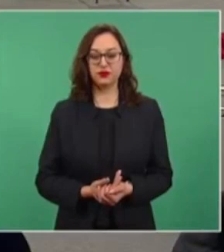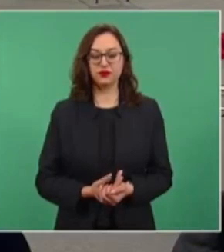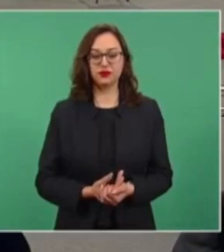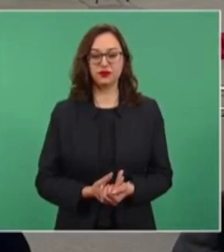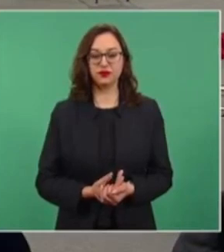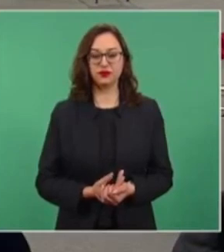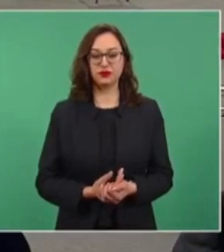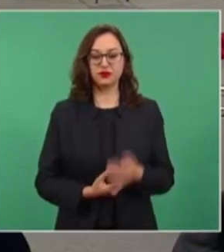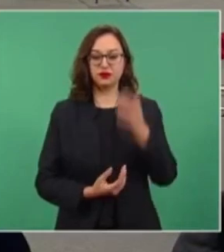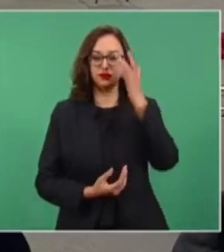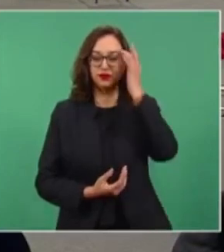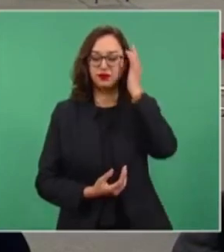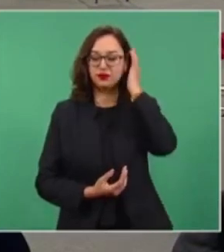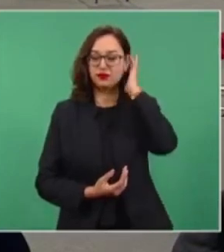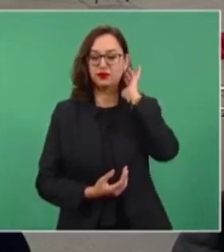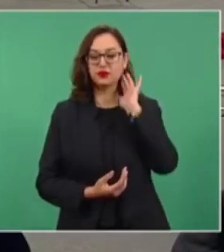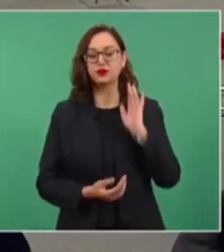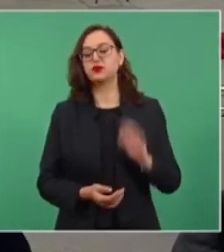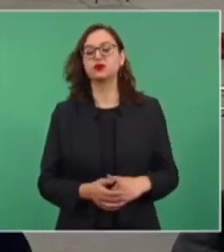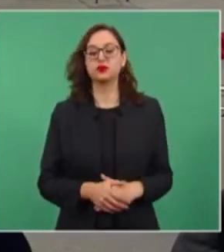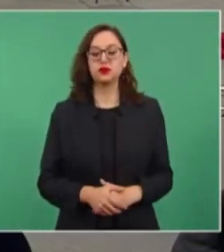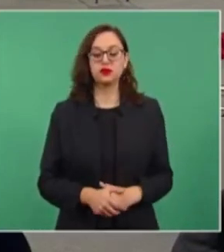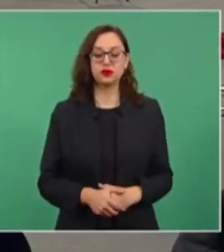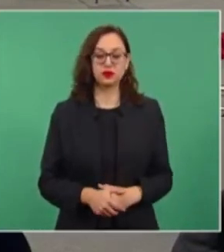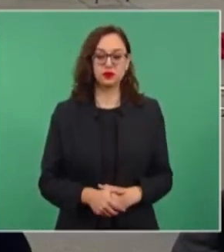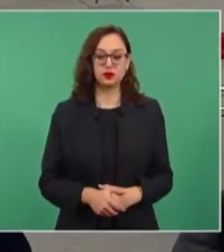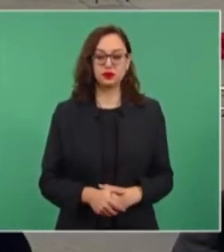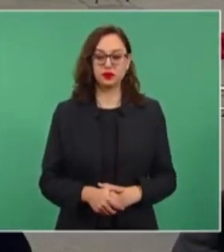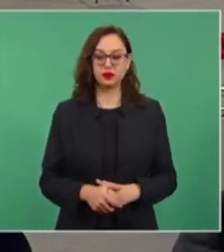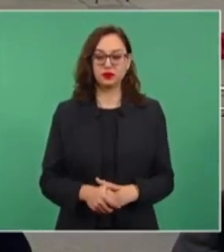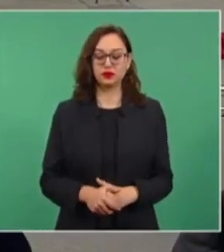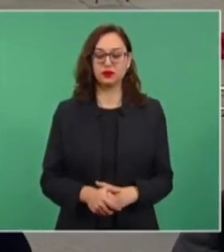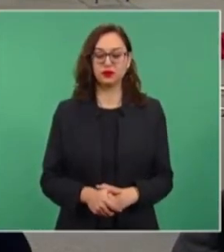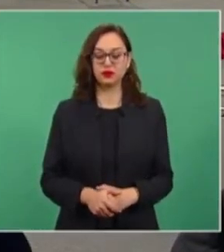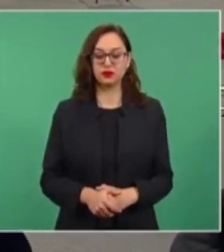Tengo 7 minutos para